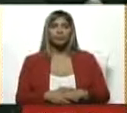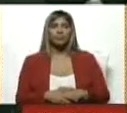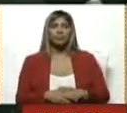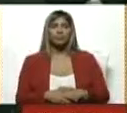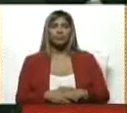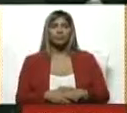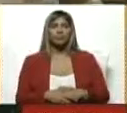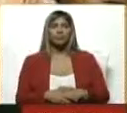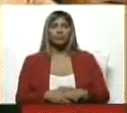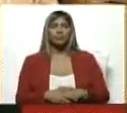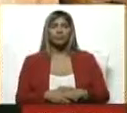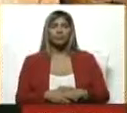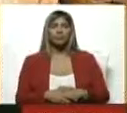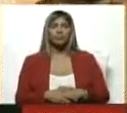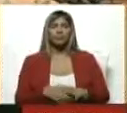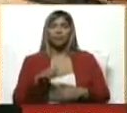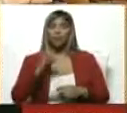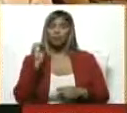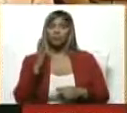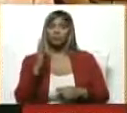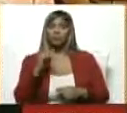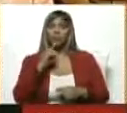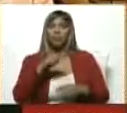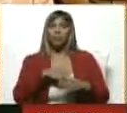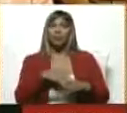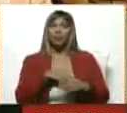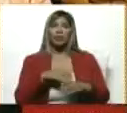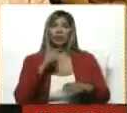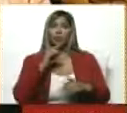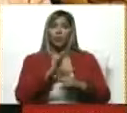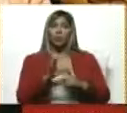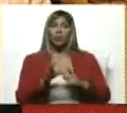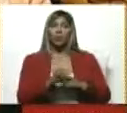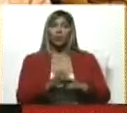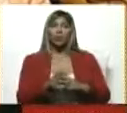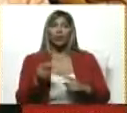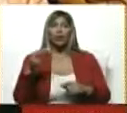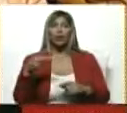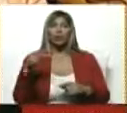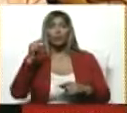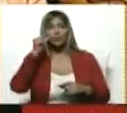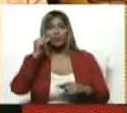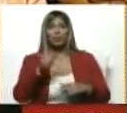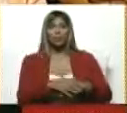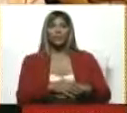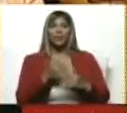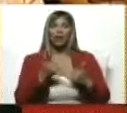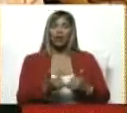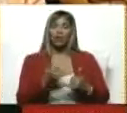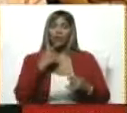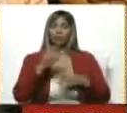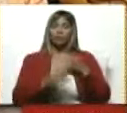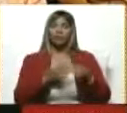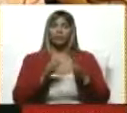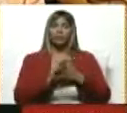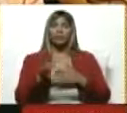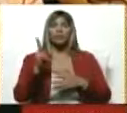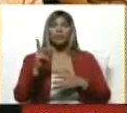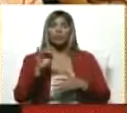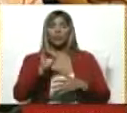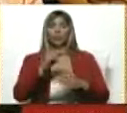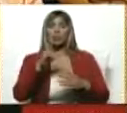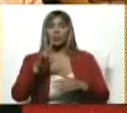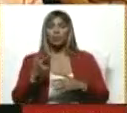Gracias. Bueno, hemos escuchado al Comité Promotor y al Ministro del Poder Popular para la Cultura, Ernesto Villegas, hablando de este segundo y